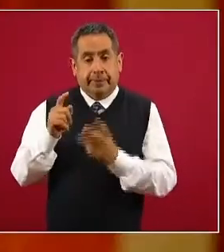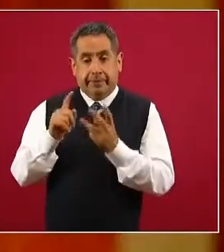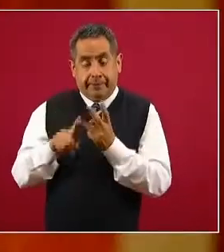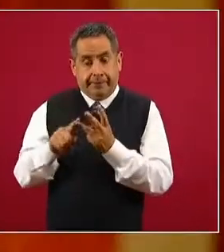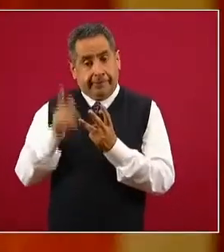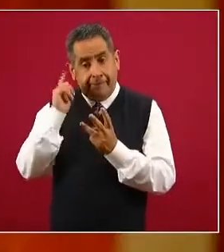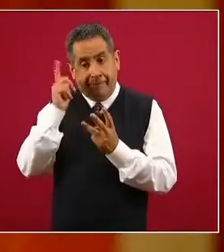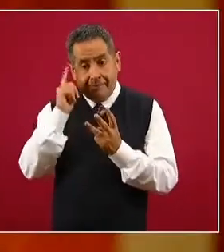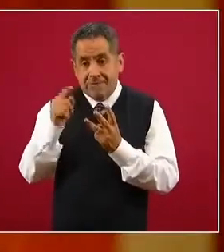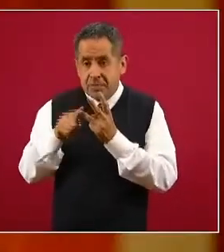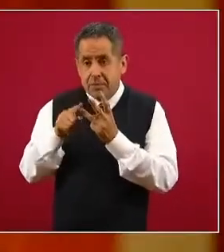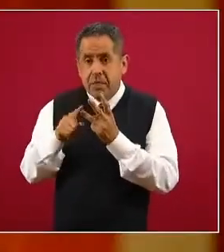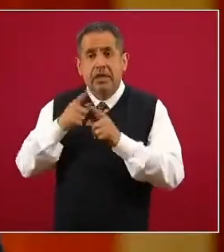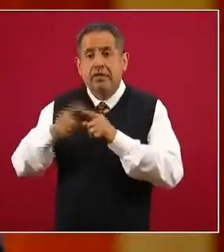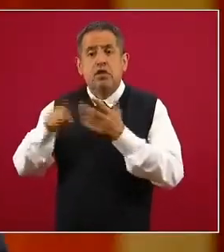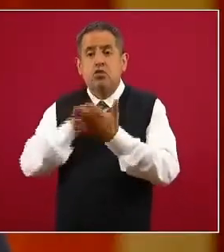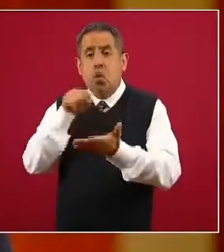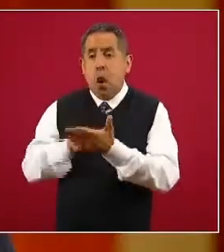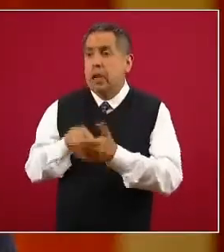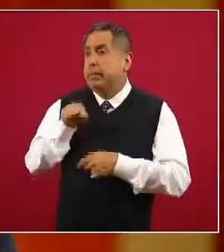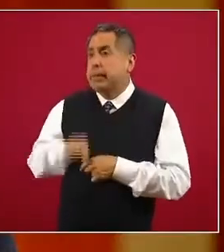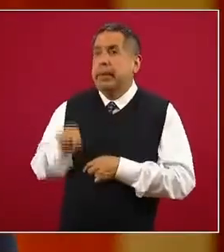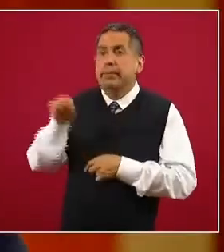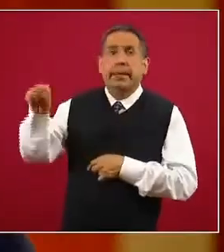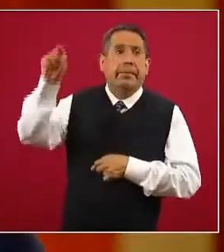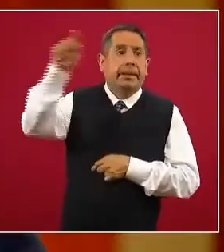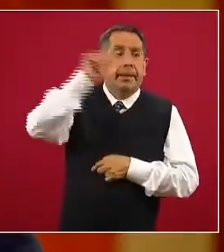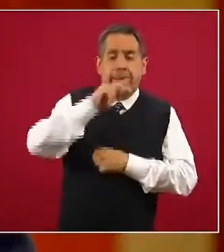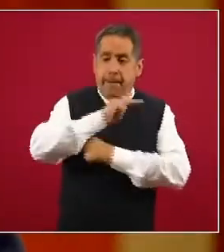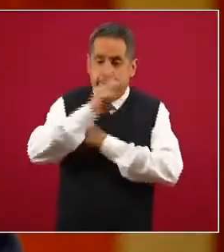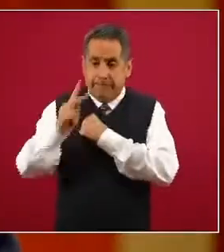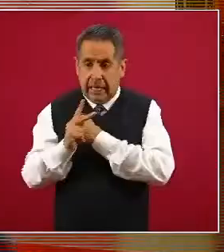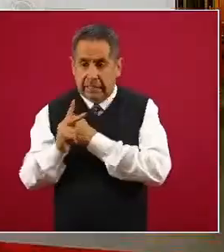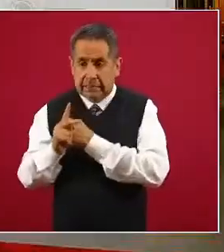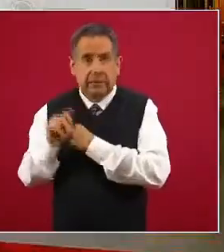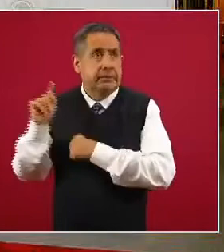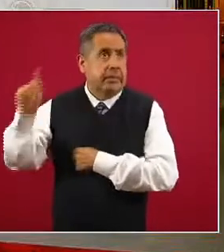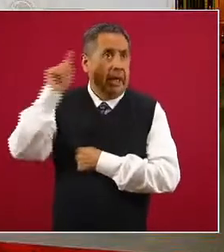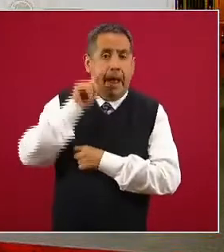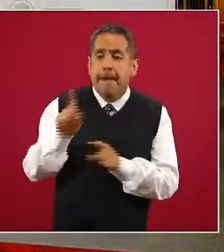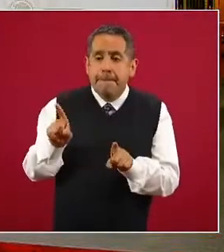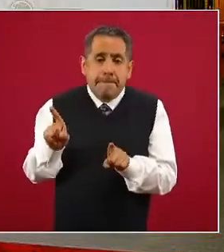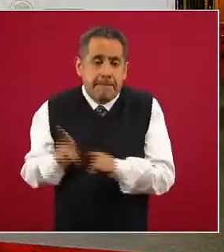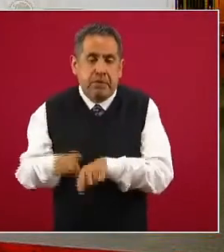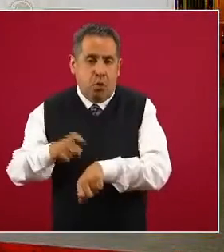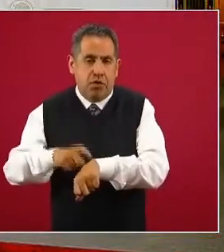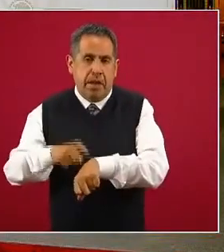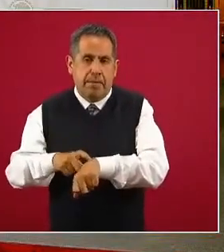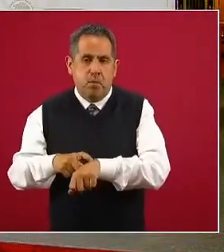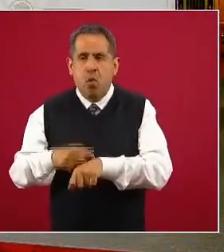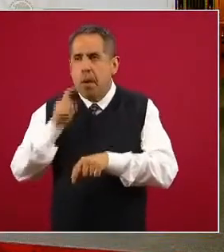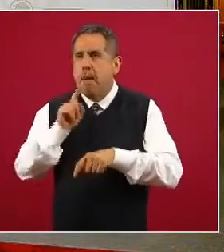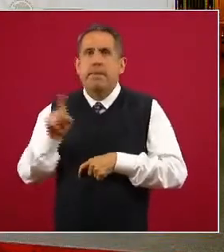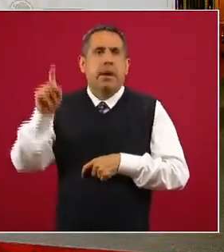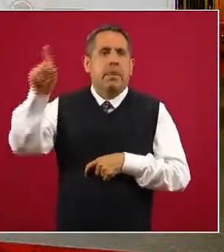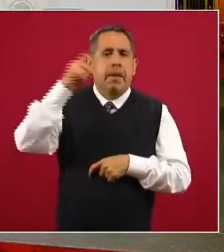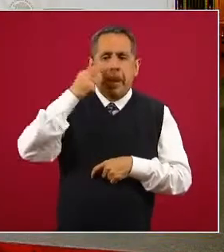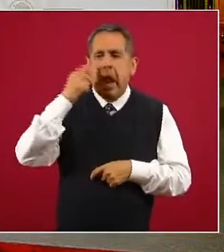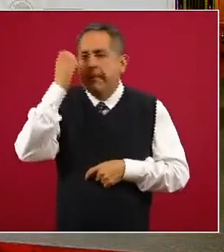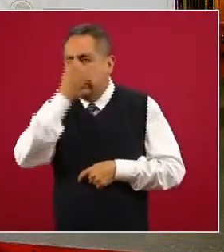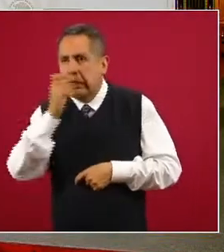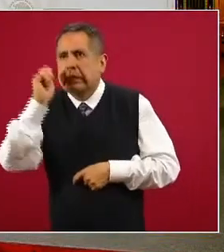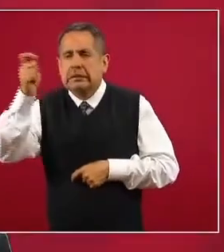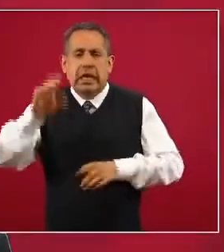hagan en varios sitios, en varios países, al mismo tiempo, para tener poblaciones de estudio que